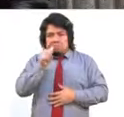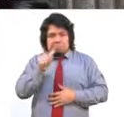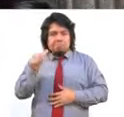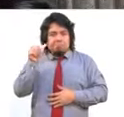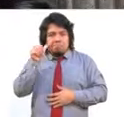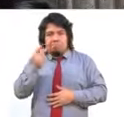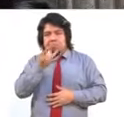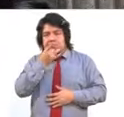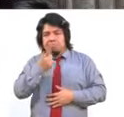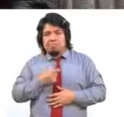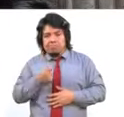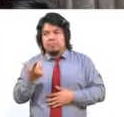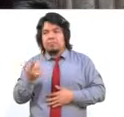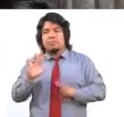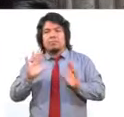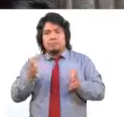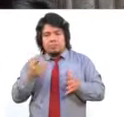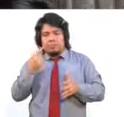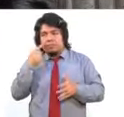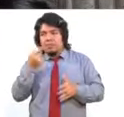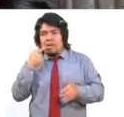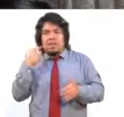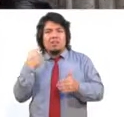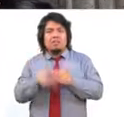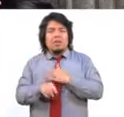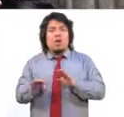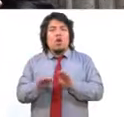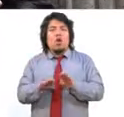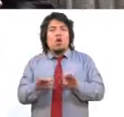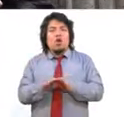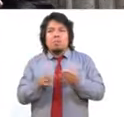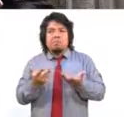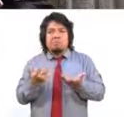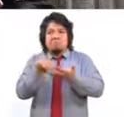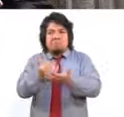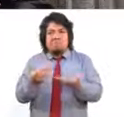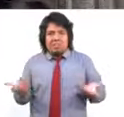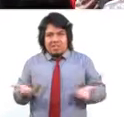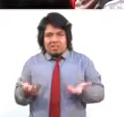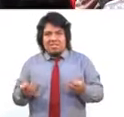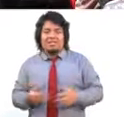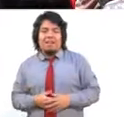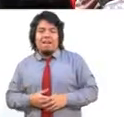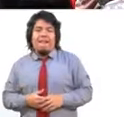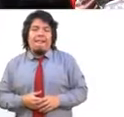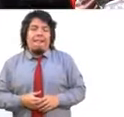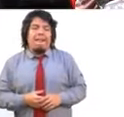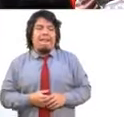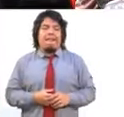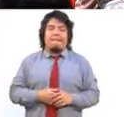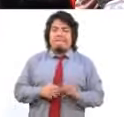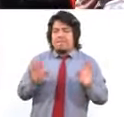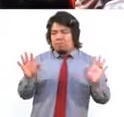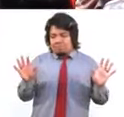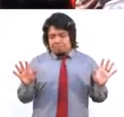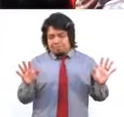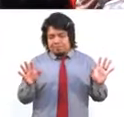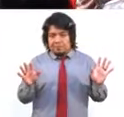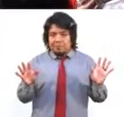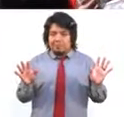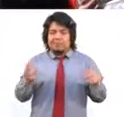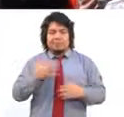comunicado en donde ya se acercó a interponer una denuncia. ¿Cómo se va a trabajar ahí en ese aspecto? Bueno, yo, como